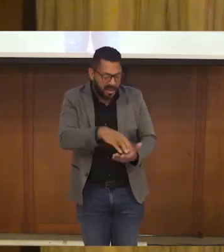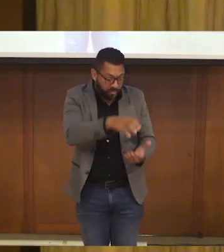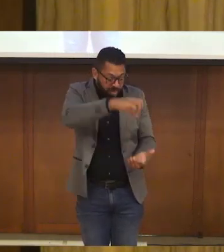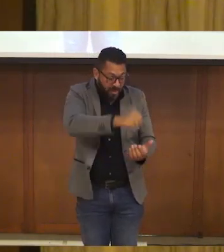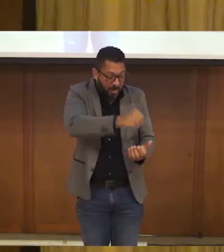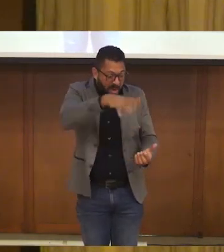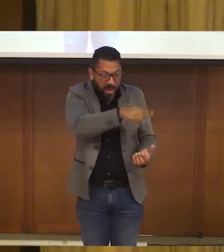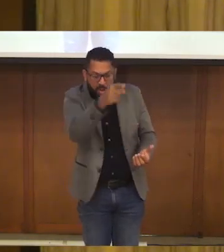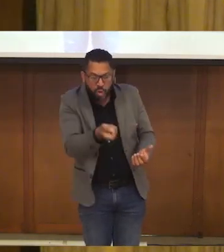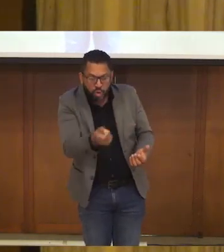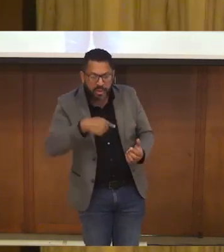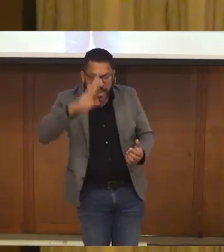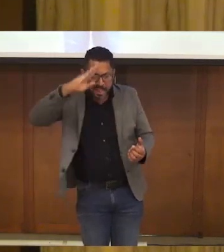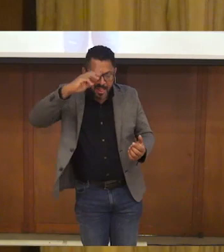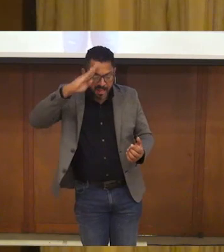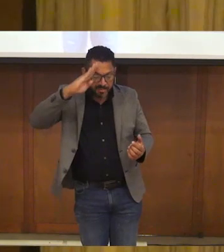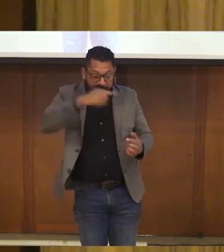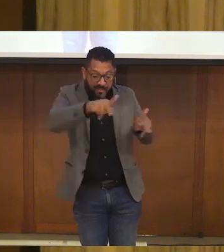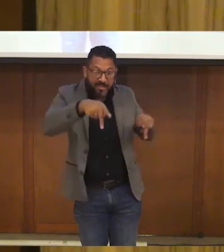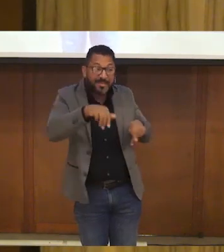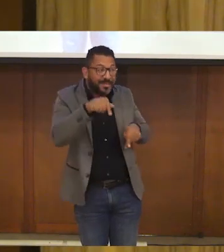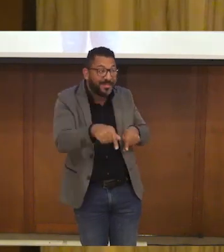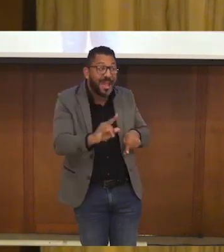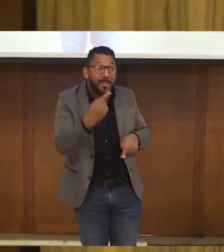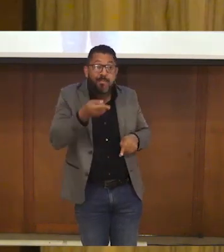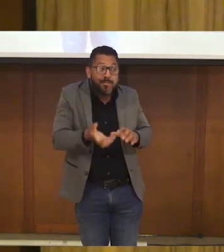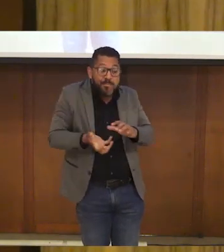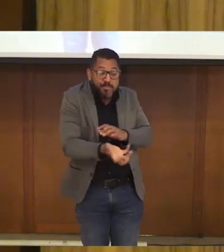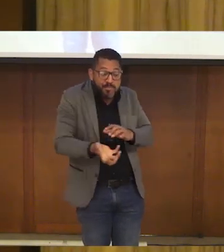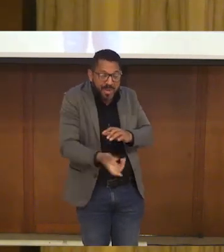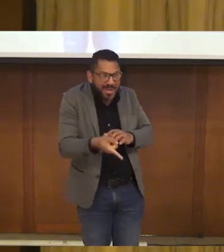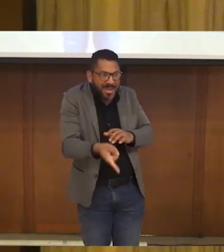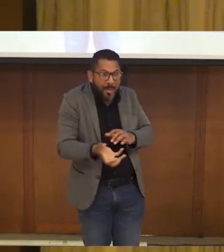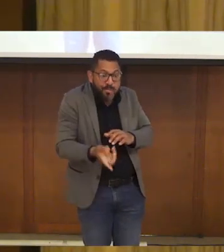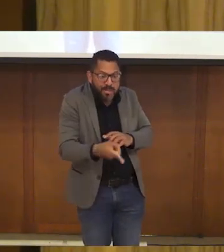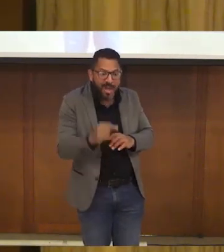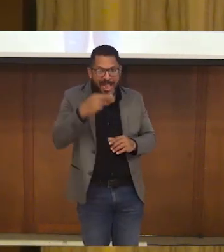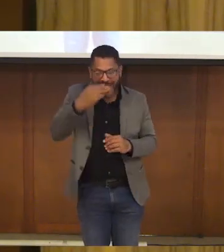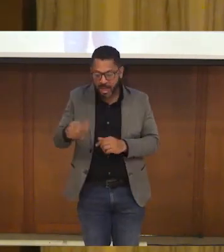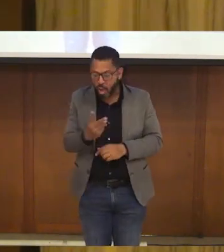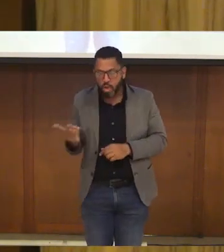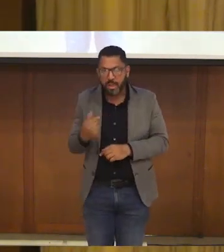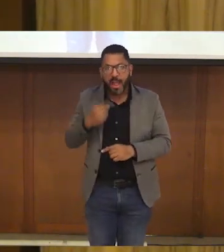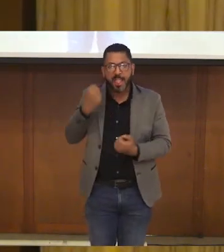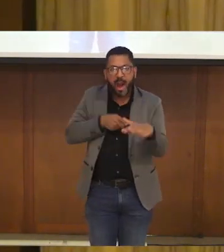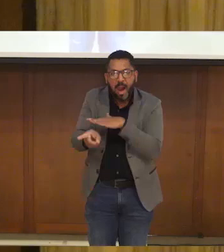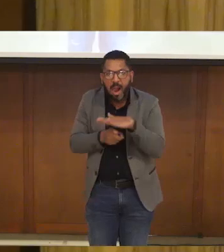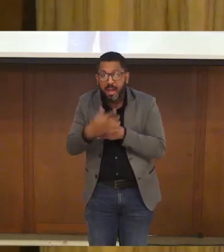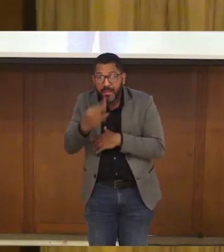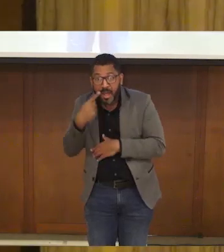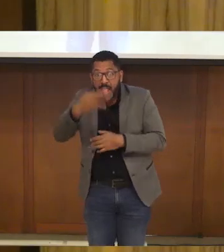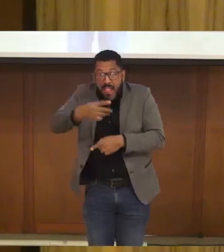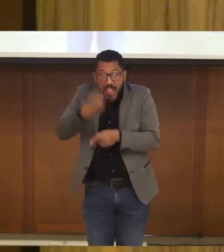de gas en una estación de policía y donde termina con la conversación de dos niños intentando o queriendo fugarse a ver si era